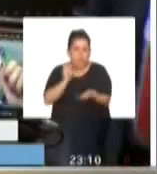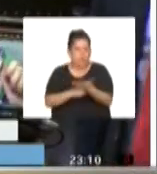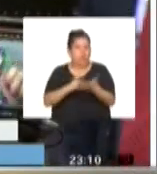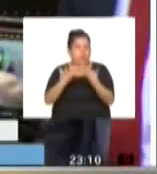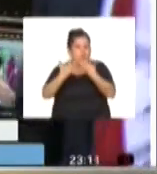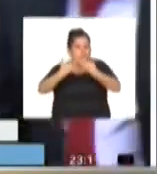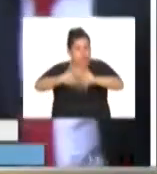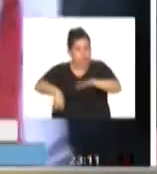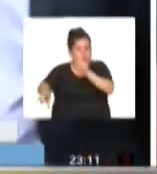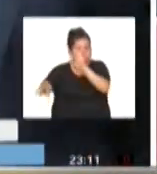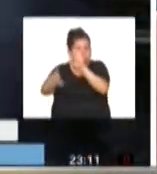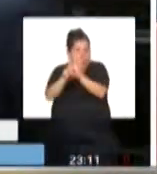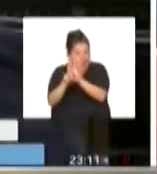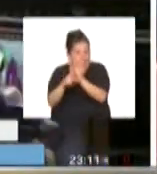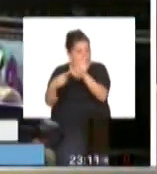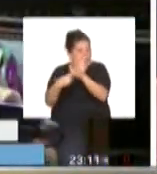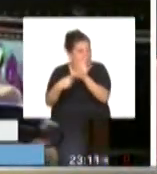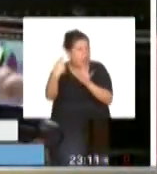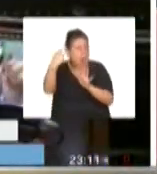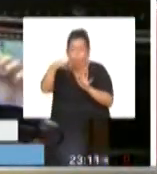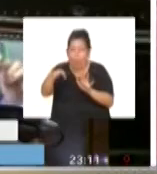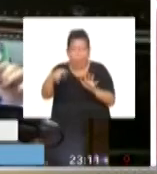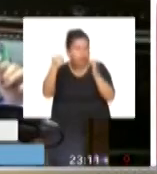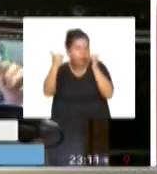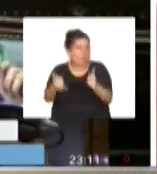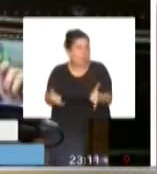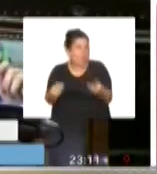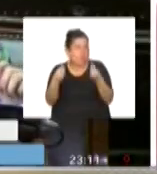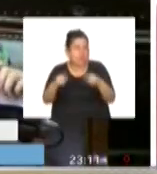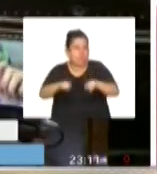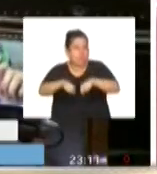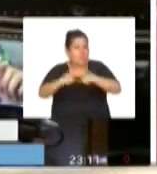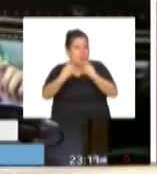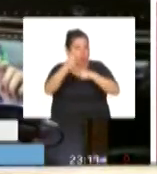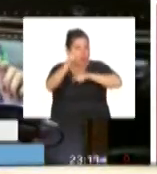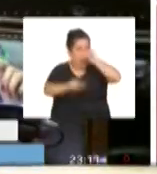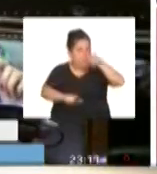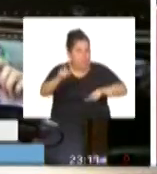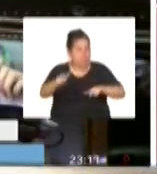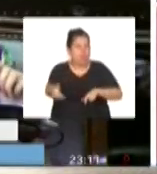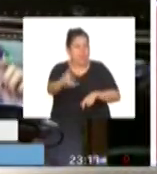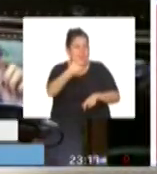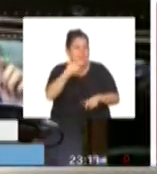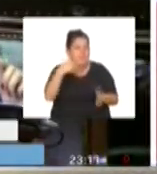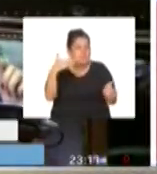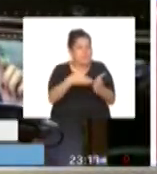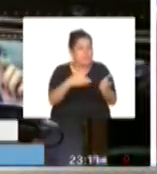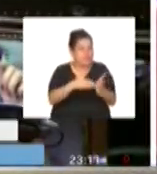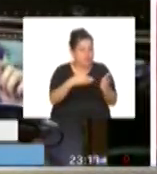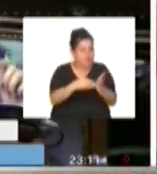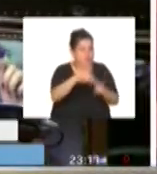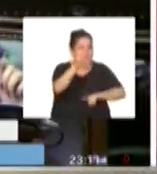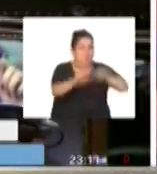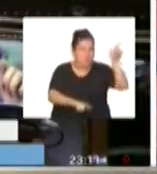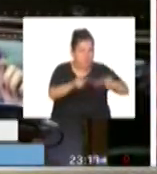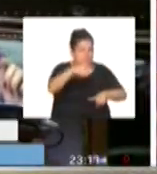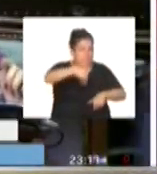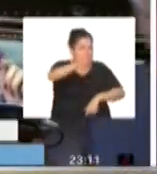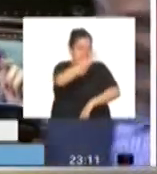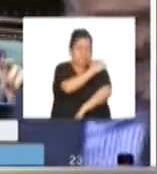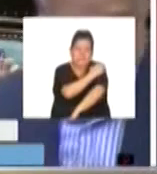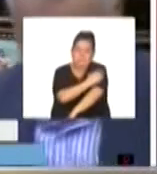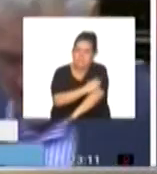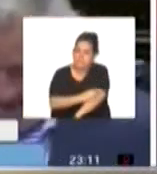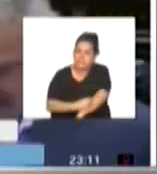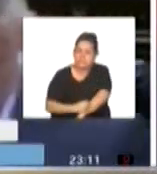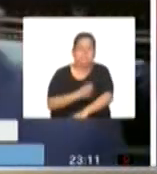asesino de un amigo nuestro. Yo lo llamo el ángel exterminador, el amigo que lo llame como sea, lo del bombón está bien, me parece simpático,